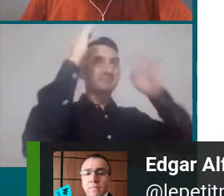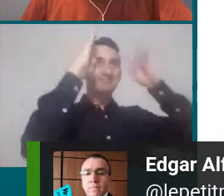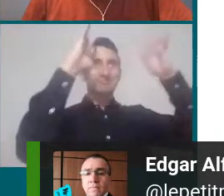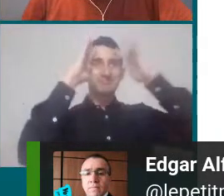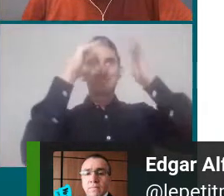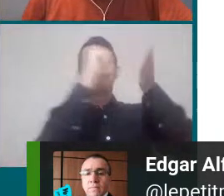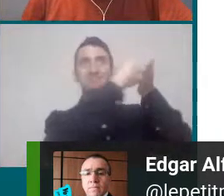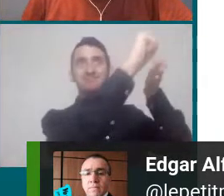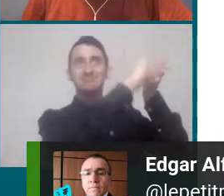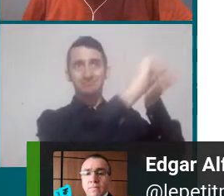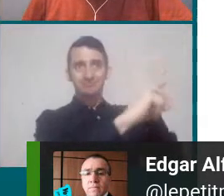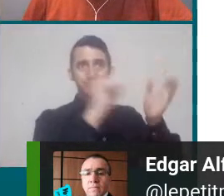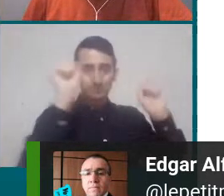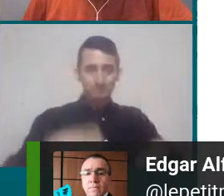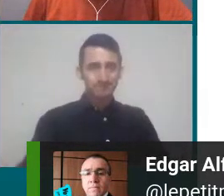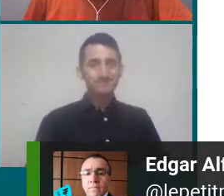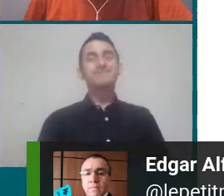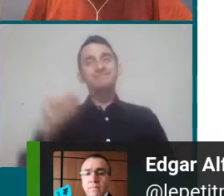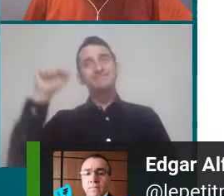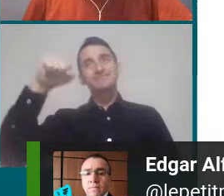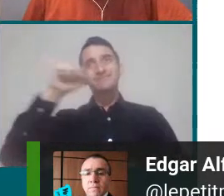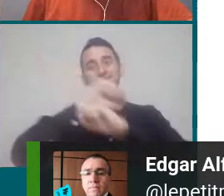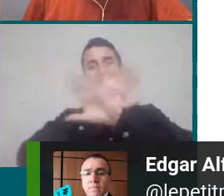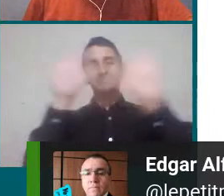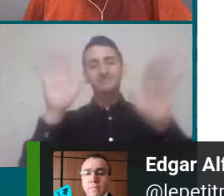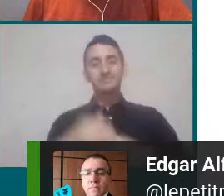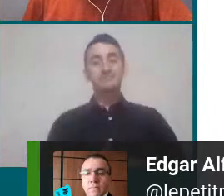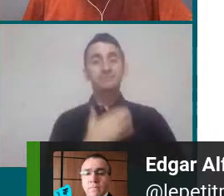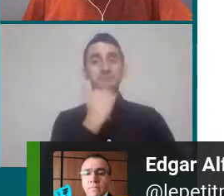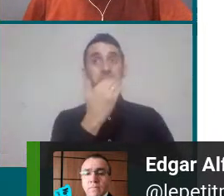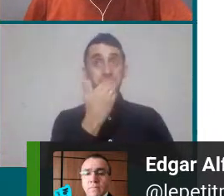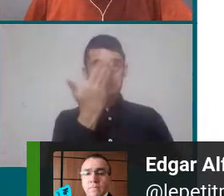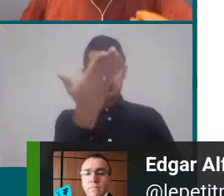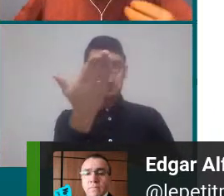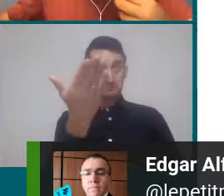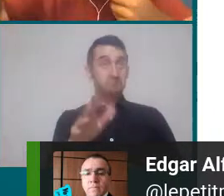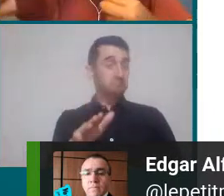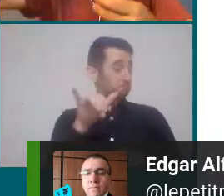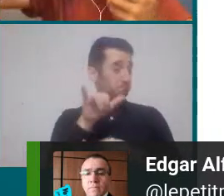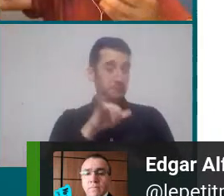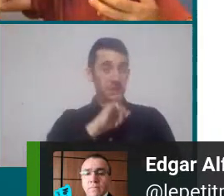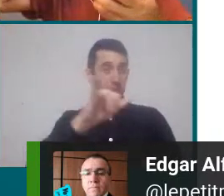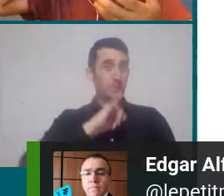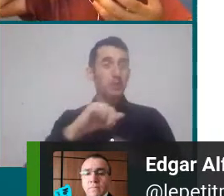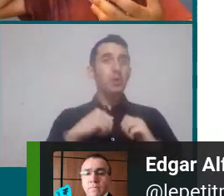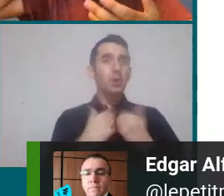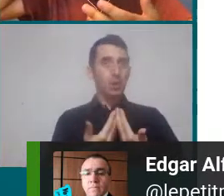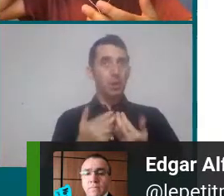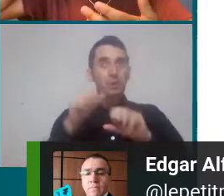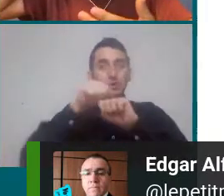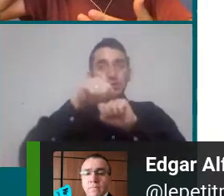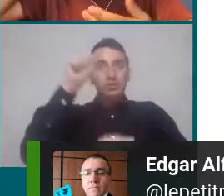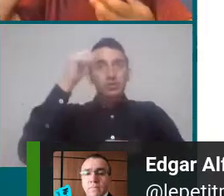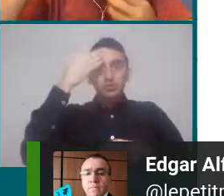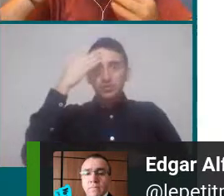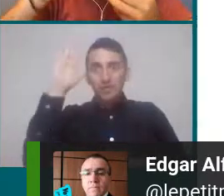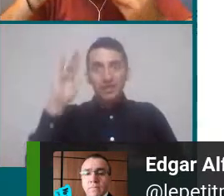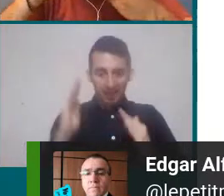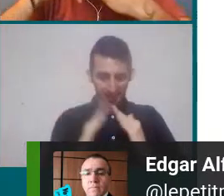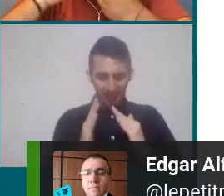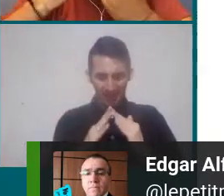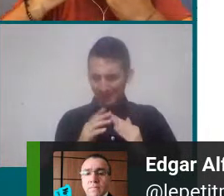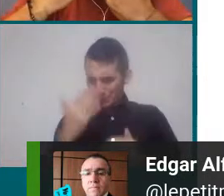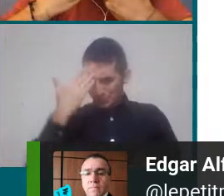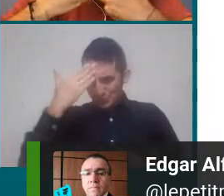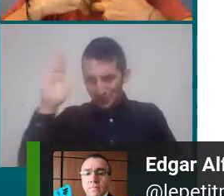fluye definitivamente. Claro, de hecho, yo no sé si esto te ha pasado a ti, pero yo he descubierto objetos que tenía en casa. Yo,